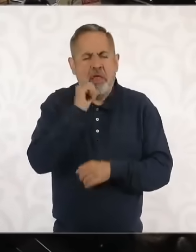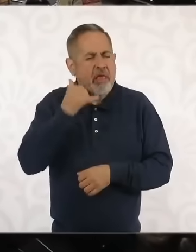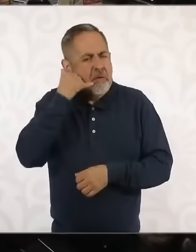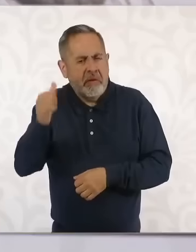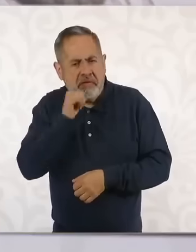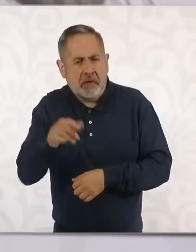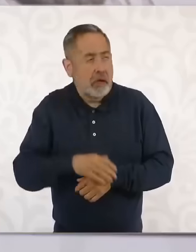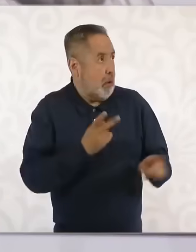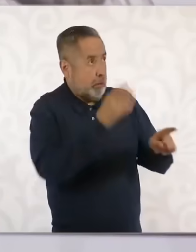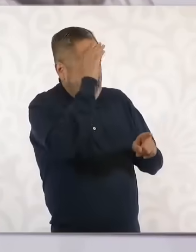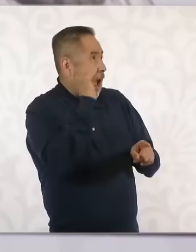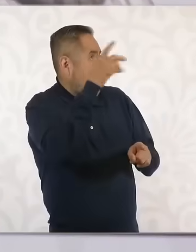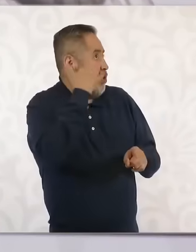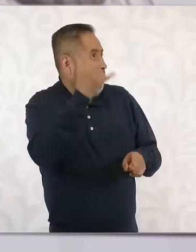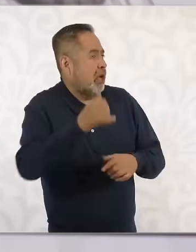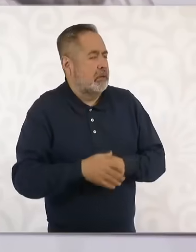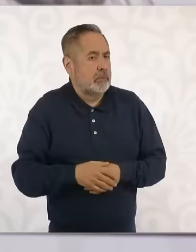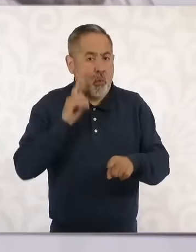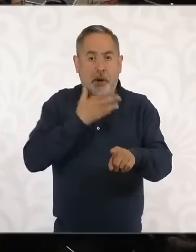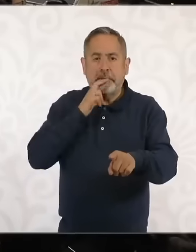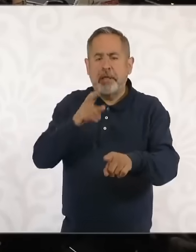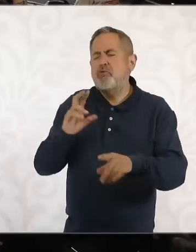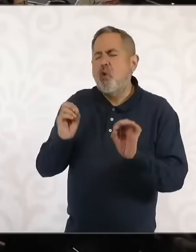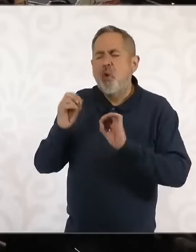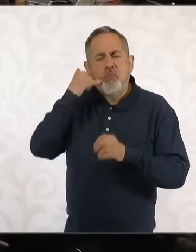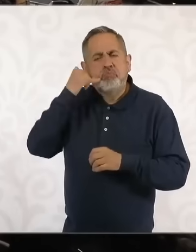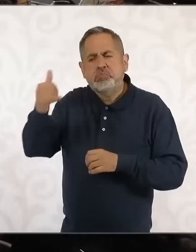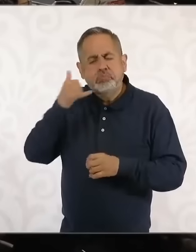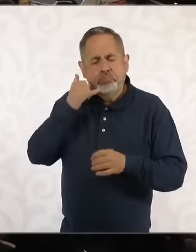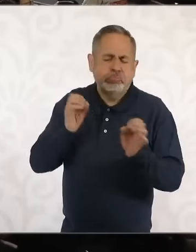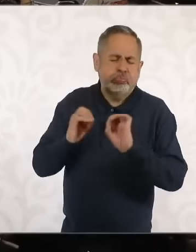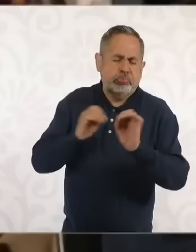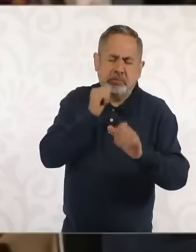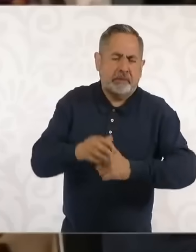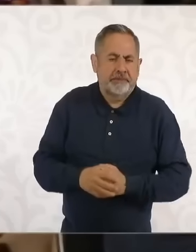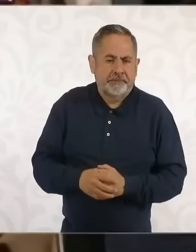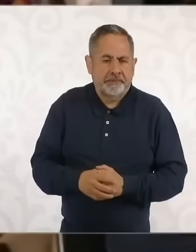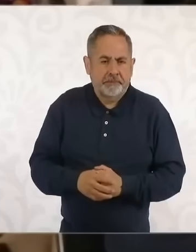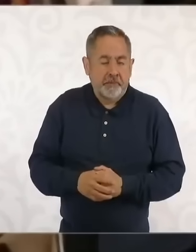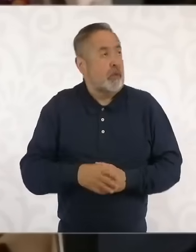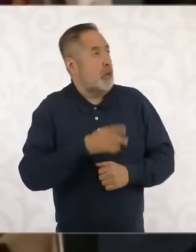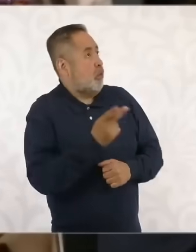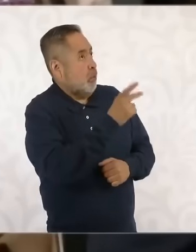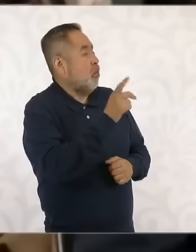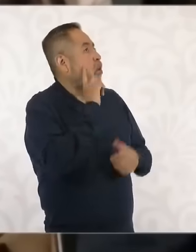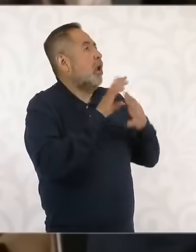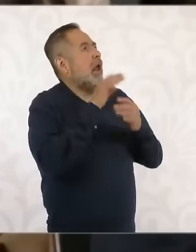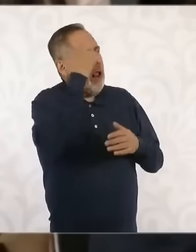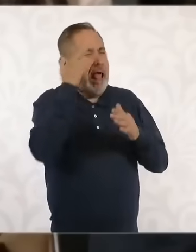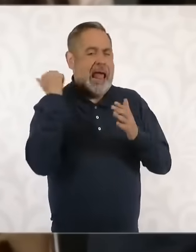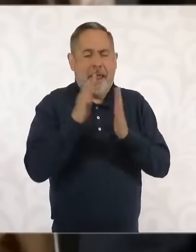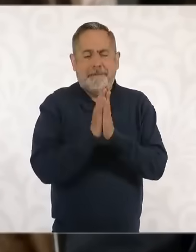temas? No lo tengo pensado. Él mencionó cuando presentó su libro en este video que difundió que